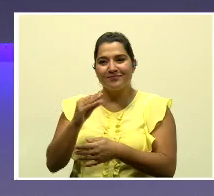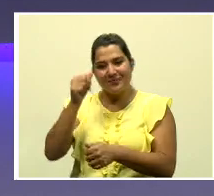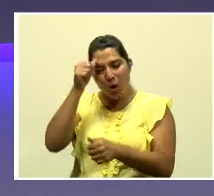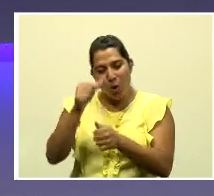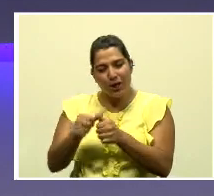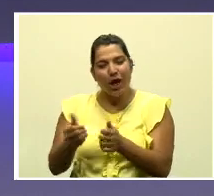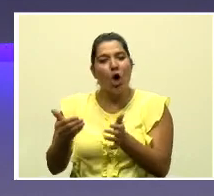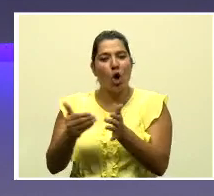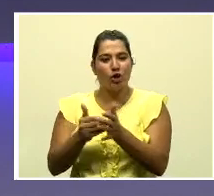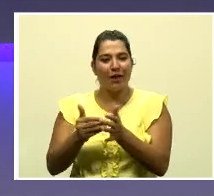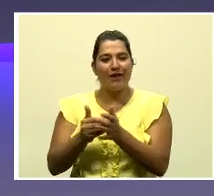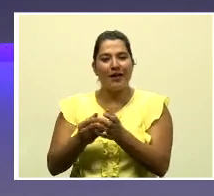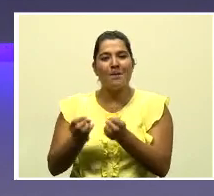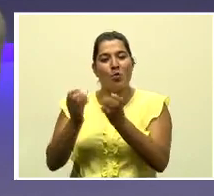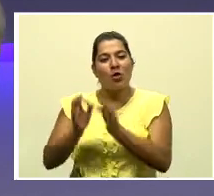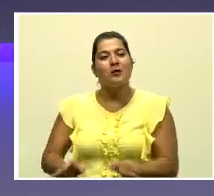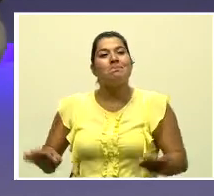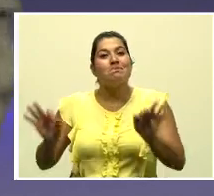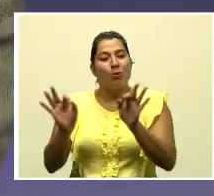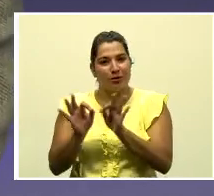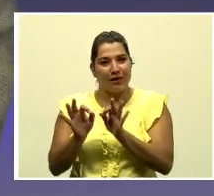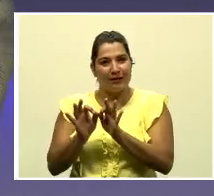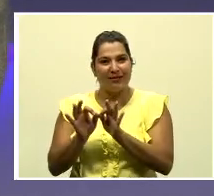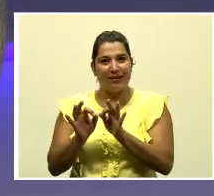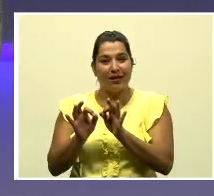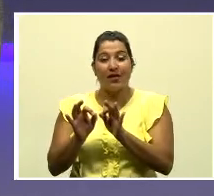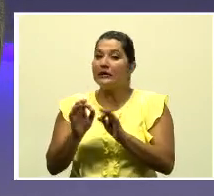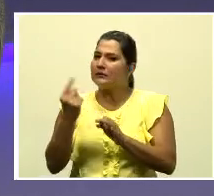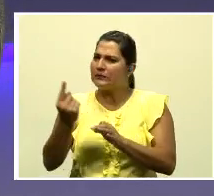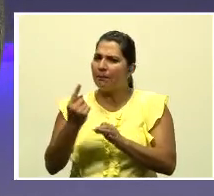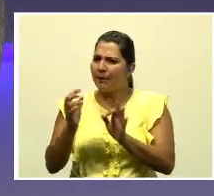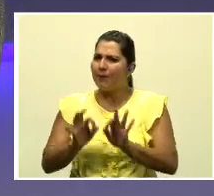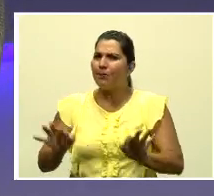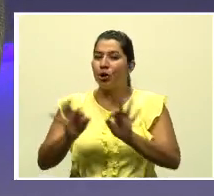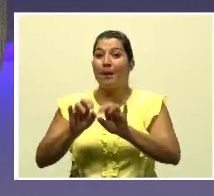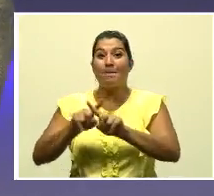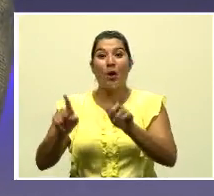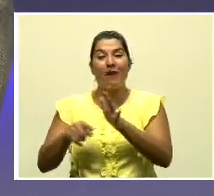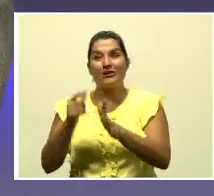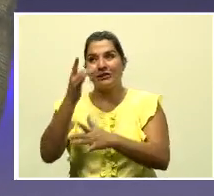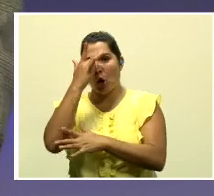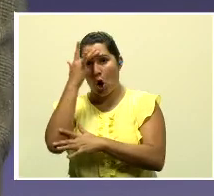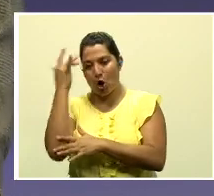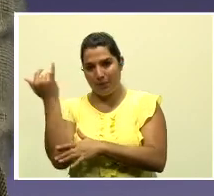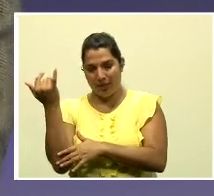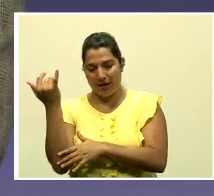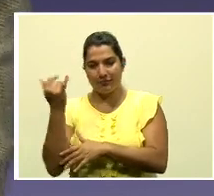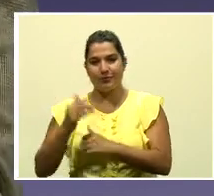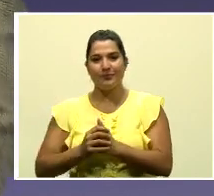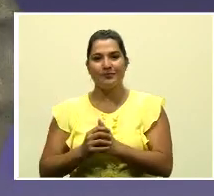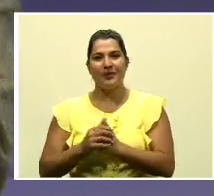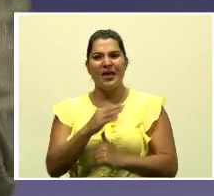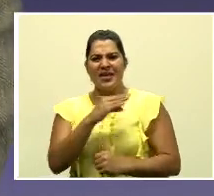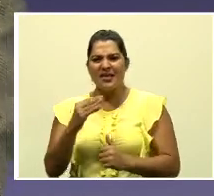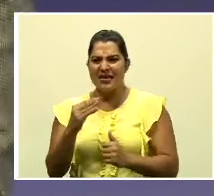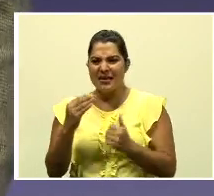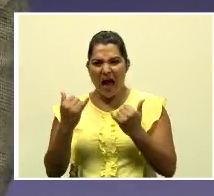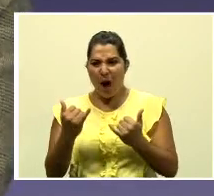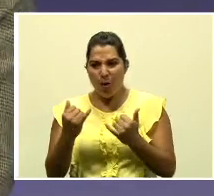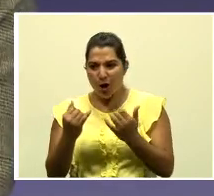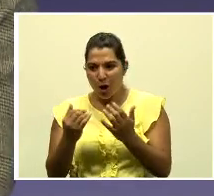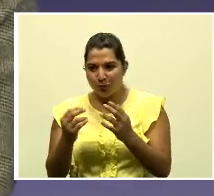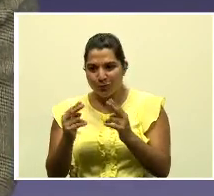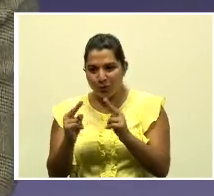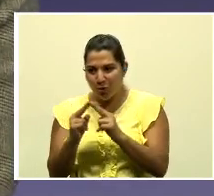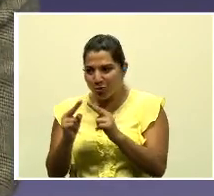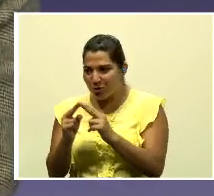sea, nunca dejaron de tener valor. Sencillamente olvidamos algunas veces esos valores. Y hoy en día estamos redescubriendo muchas